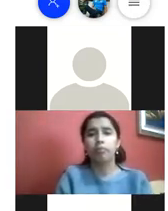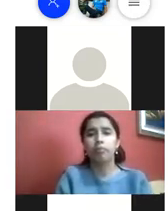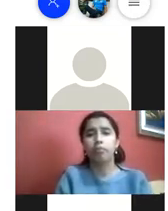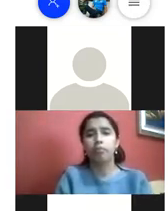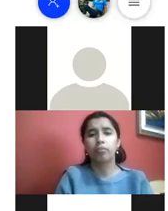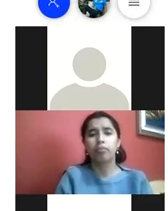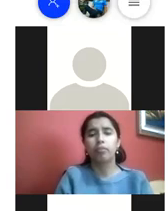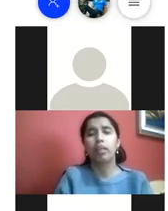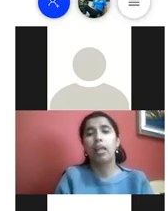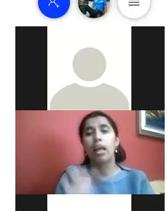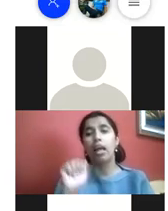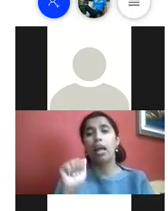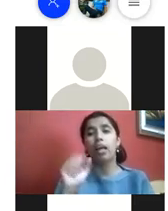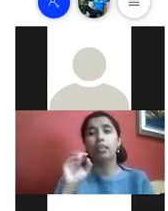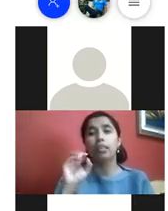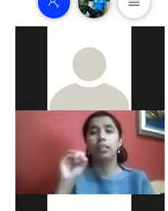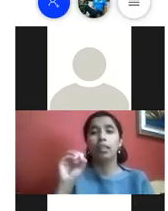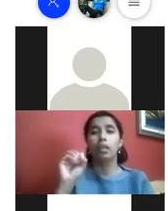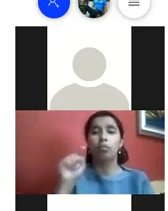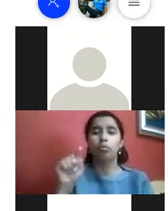A 0.9950.